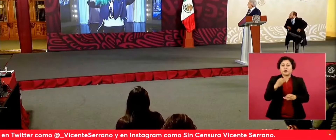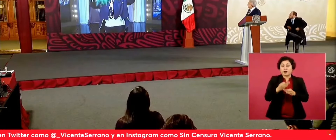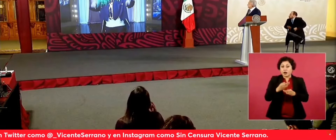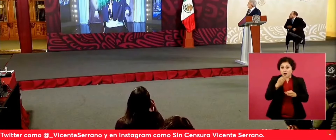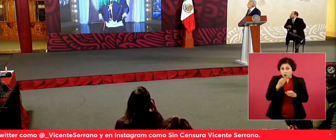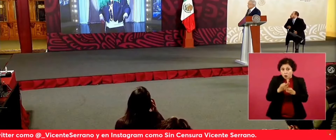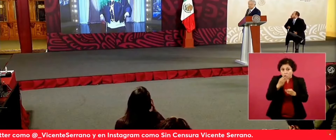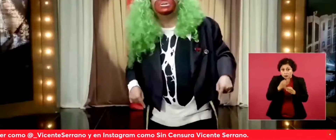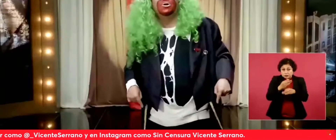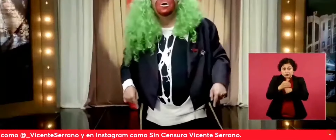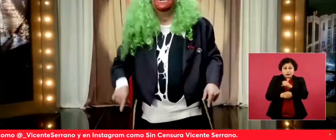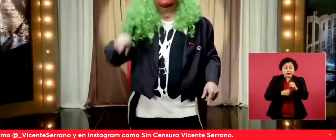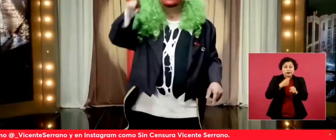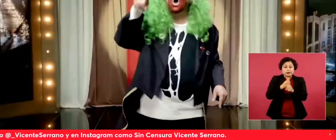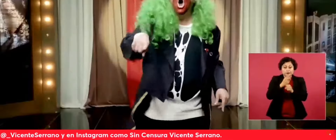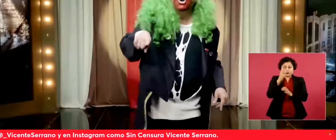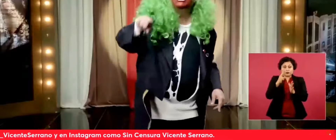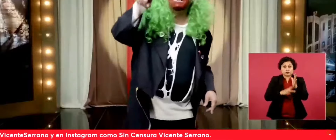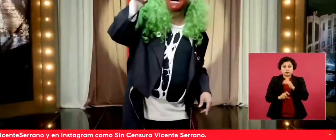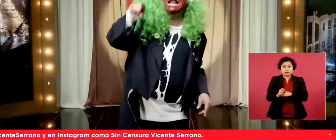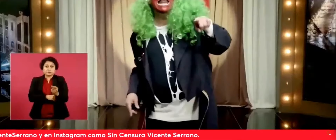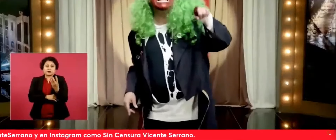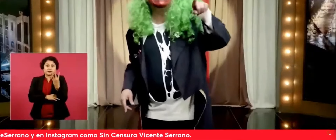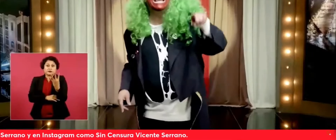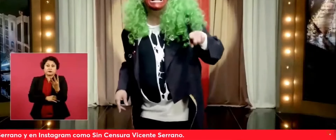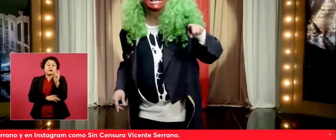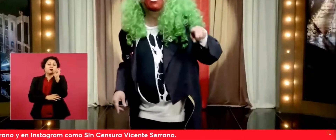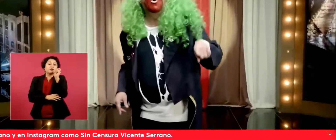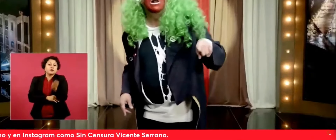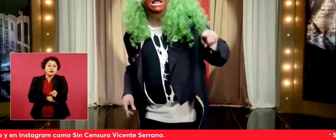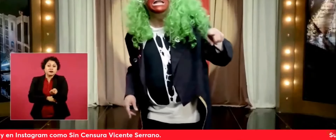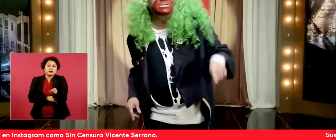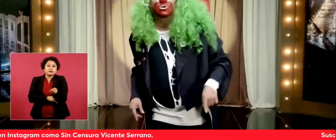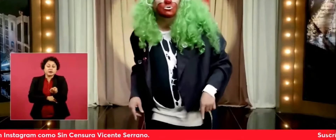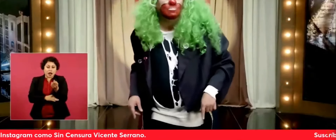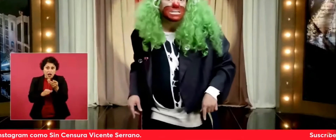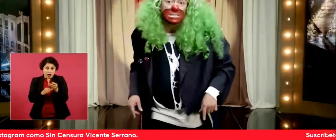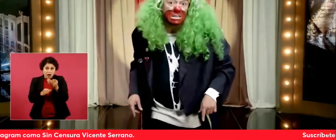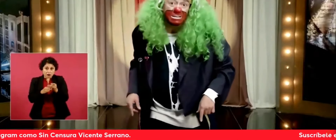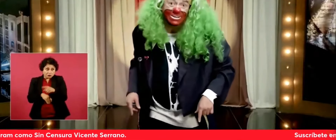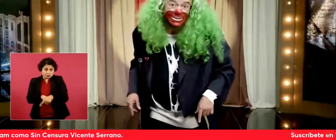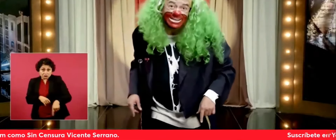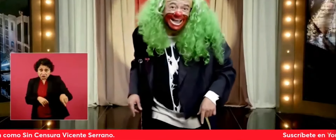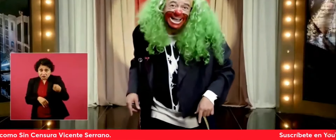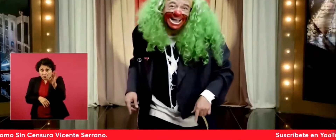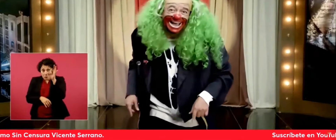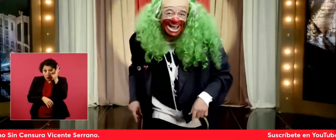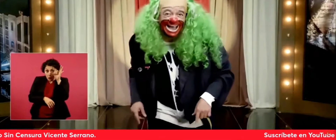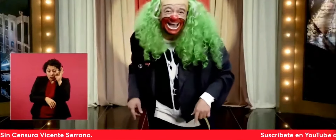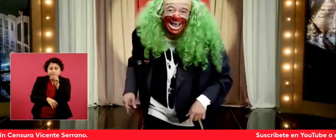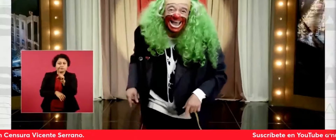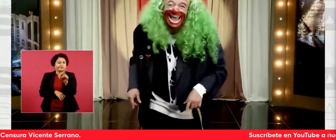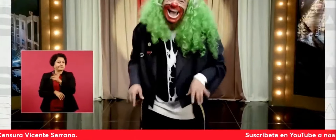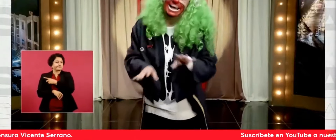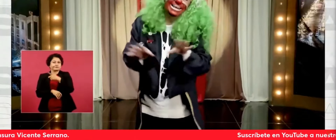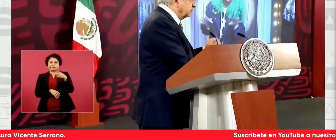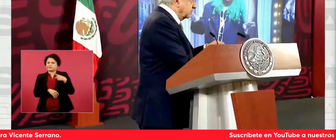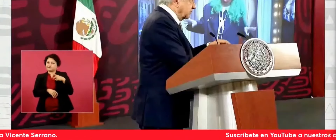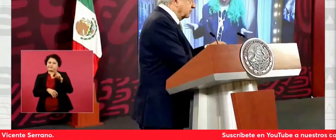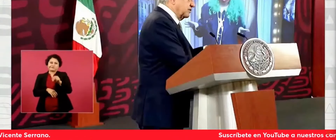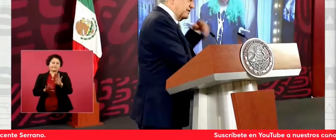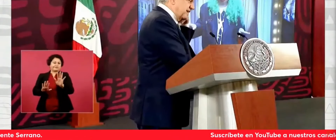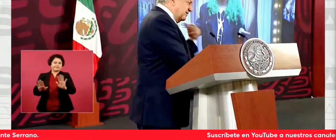este 2024 no se vale andar de ceritos mis niños